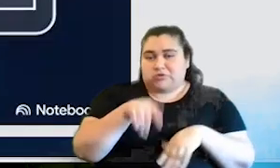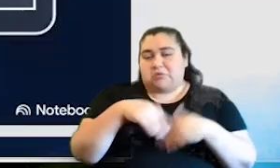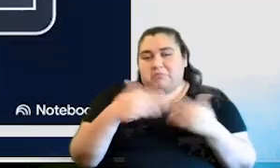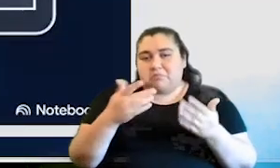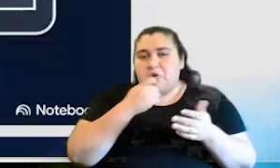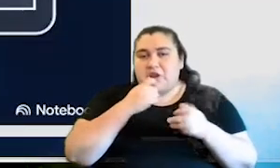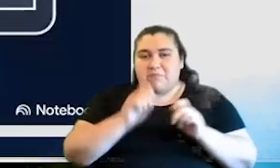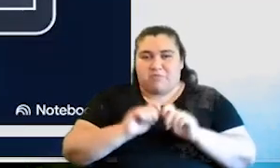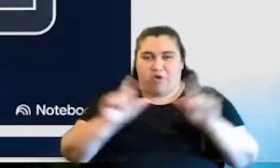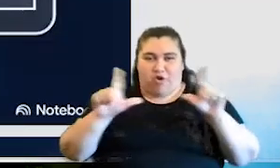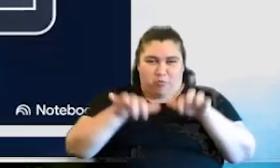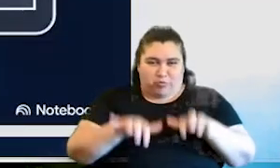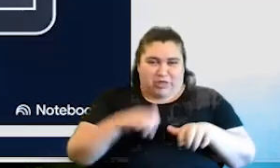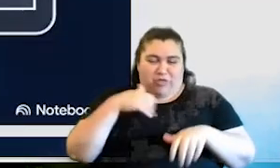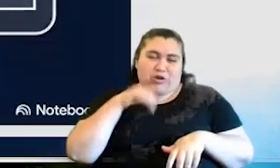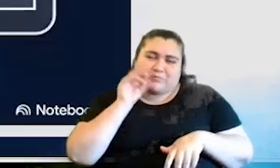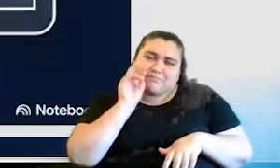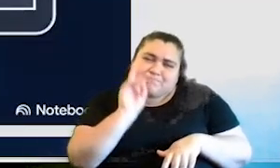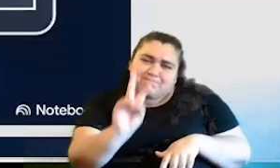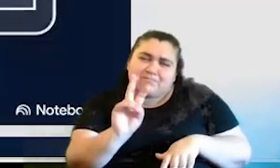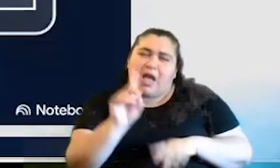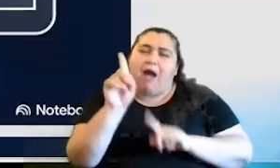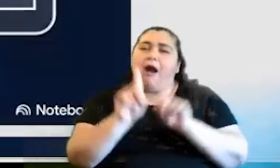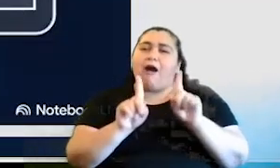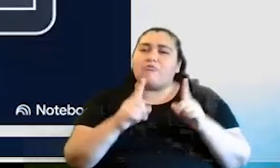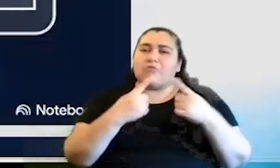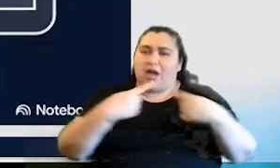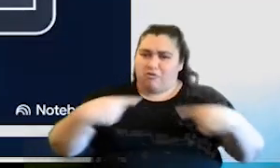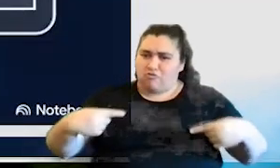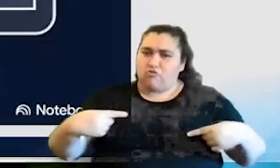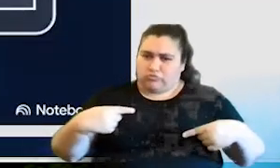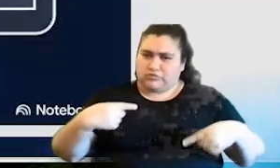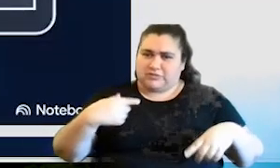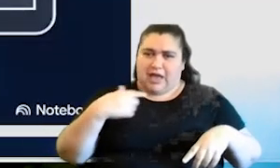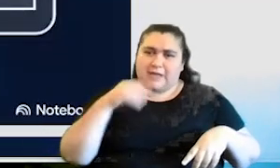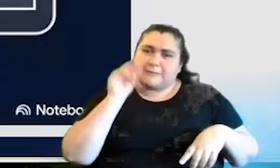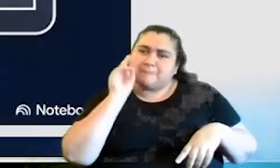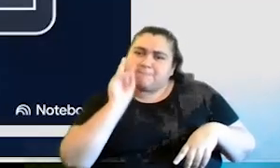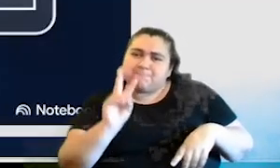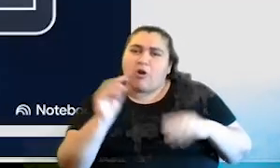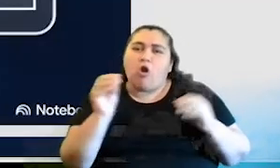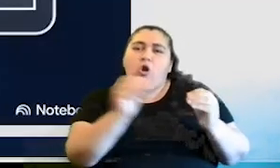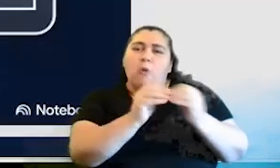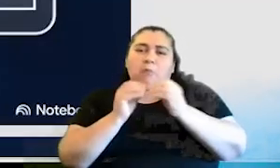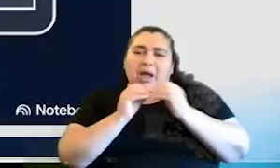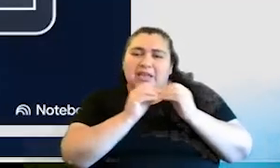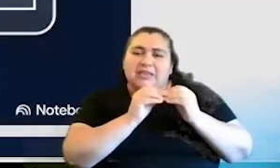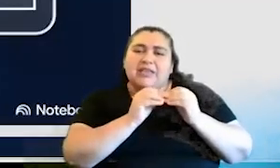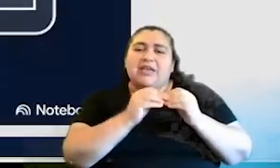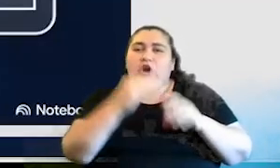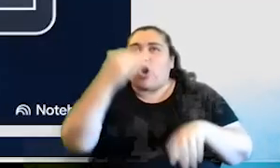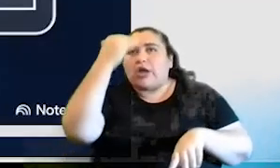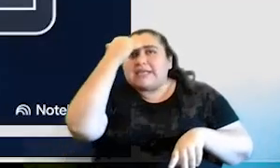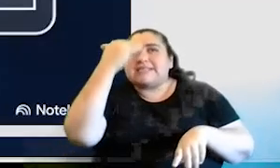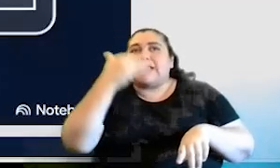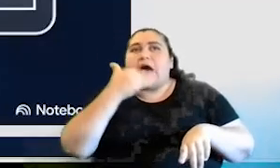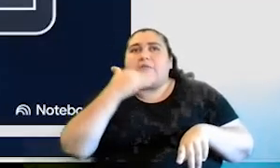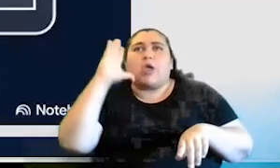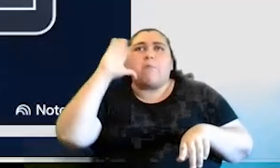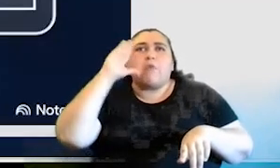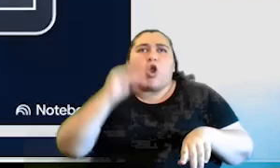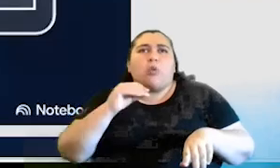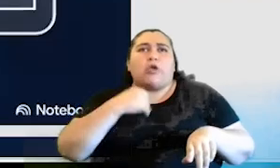computadora, yo les contaba hoy que algunas veces me ha tocado la oportunidad de que compañeros me dicen el 15 de abril, me olvidé de presentar el